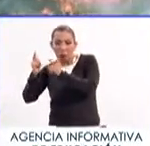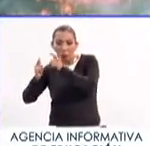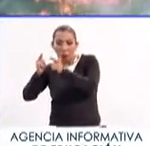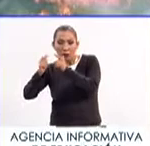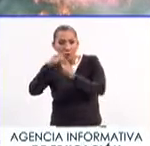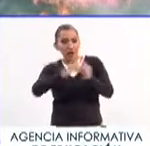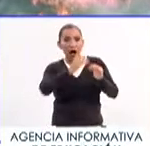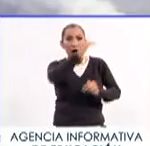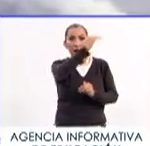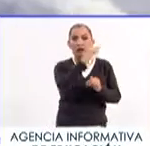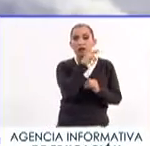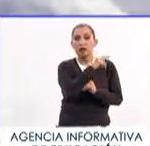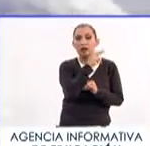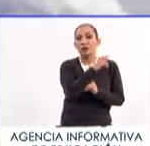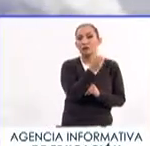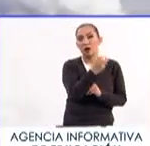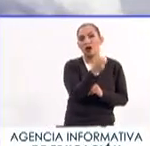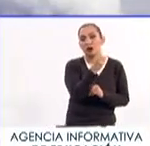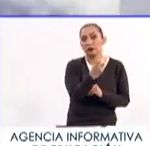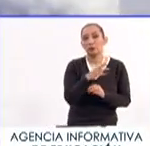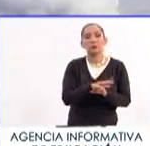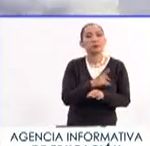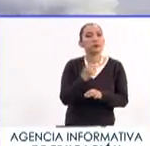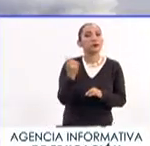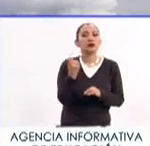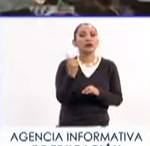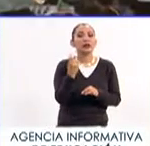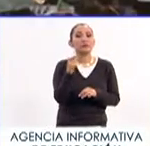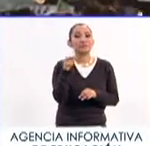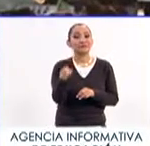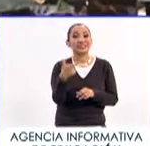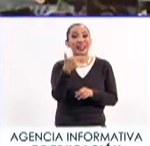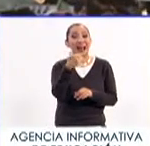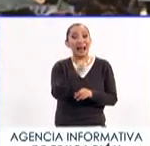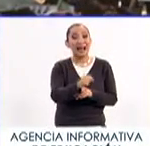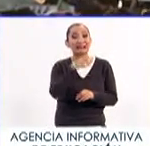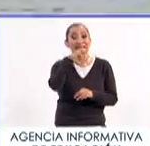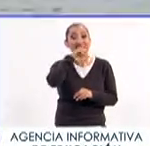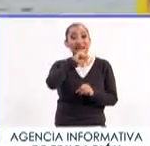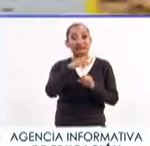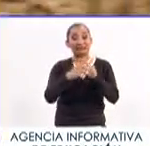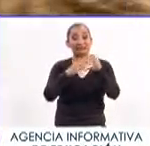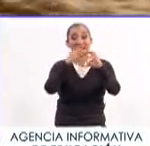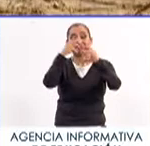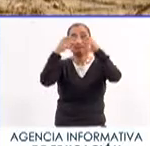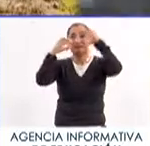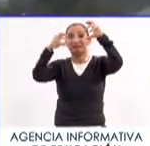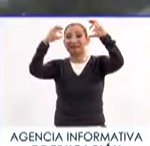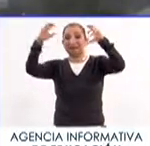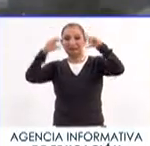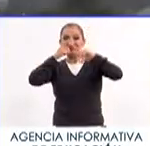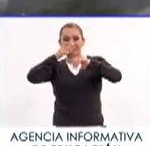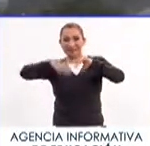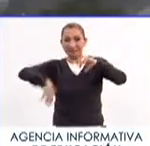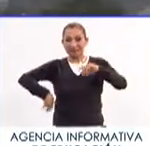esperando. Y eso, por supuesto, es debido a los gases de efecto invernadero. Y efectivamente, como usted